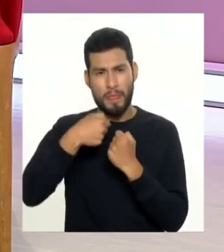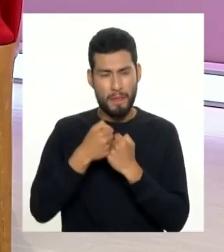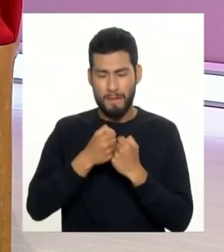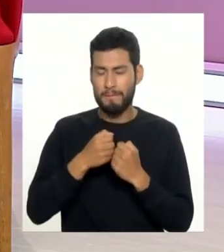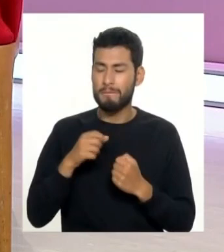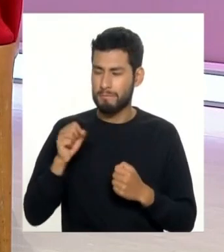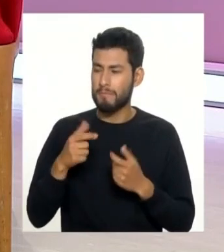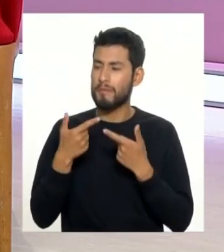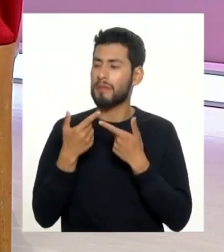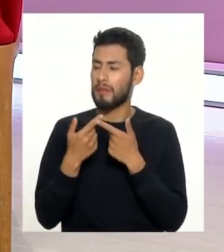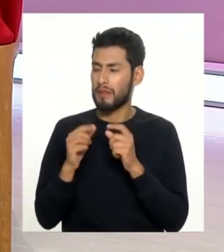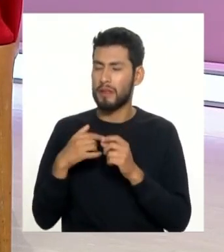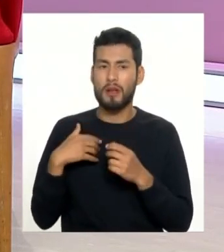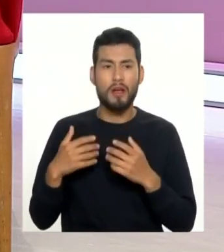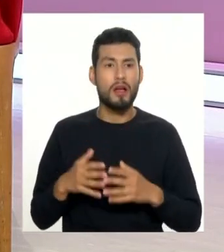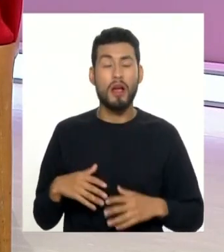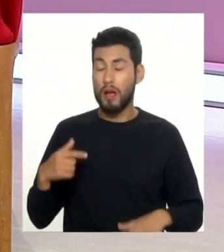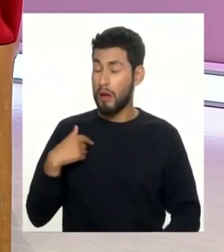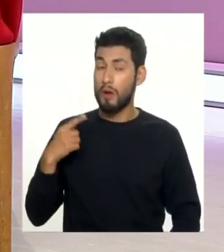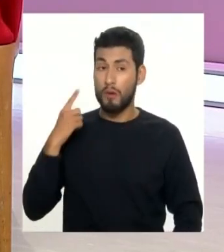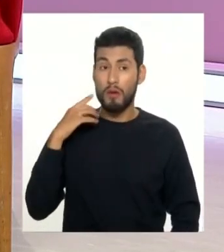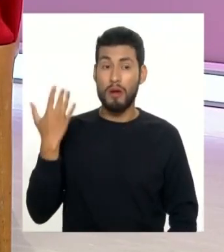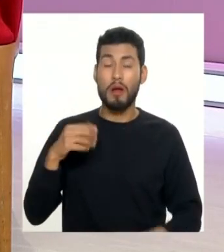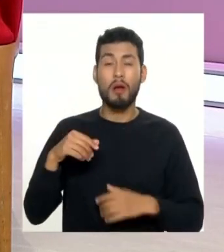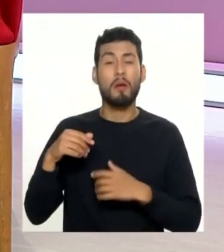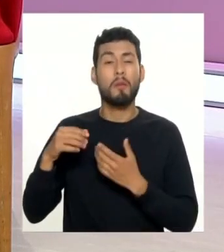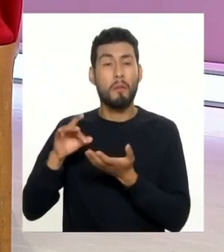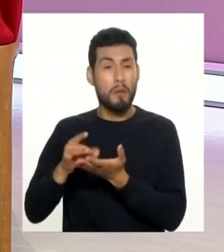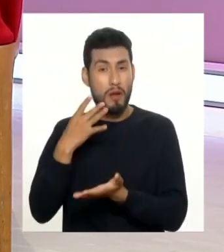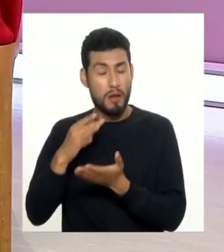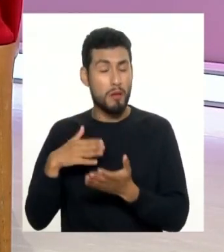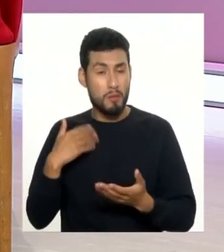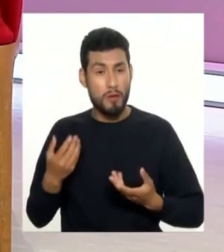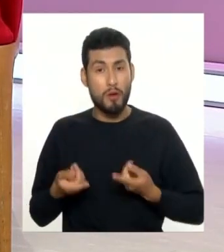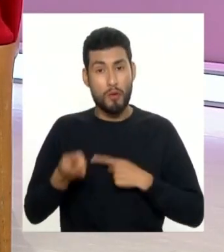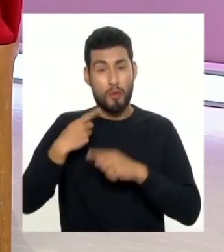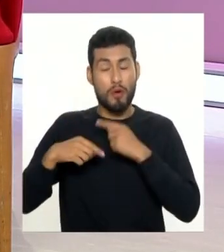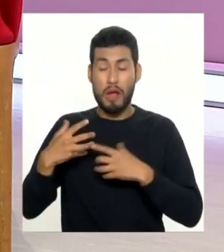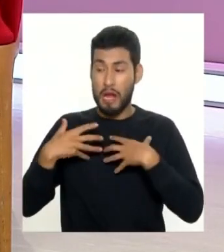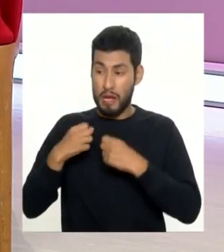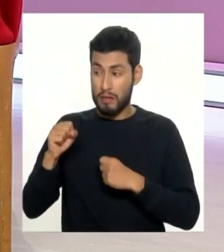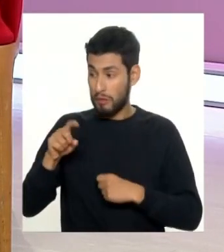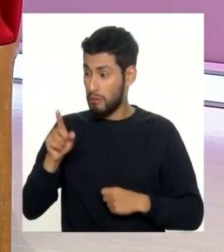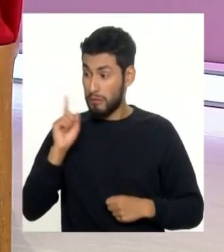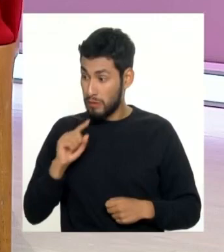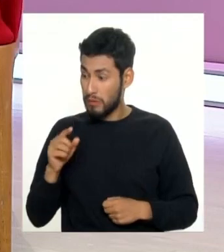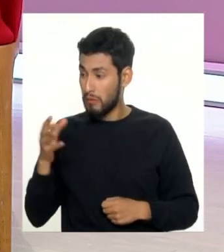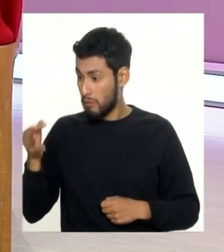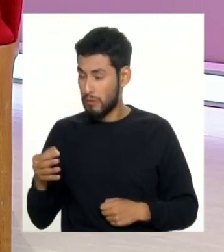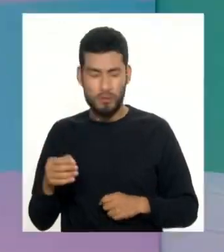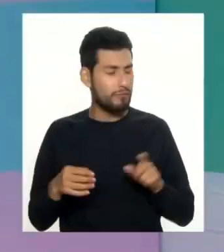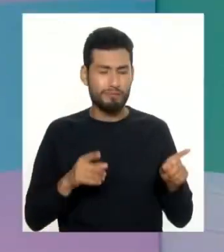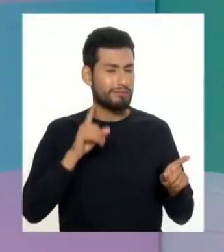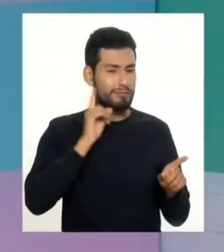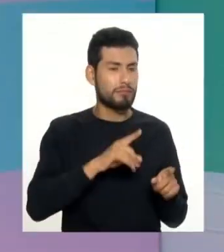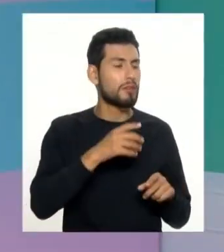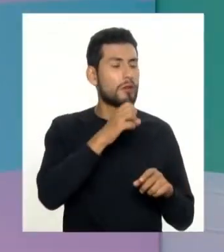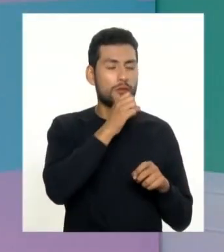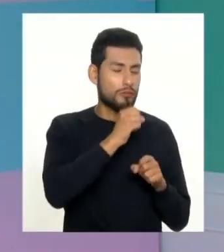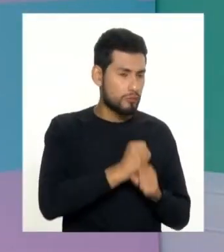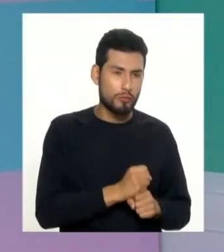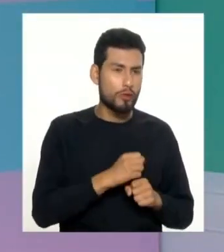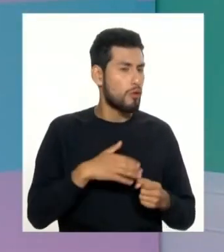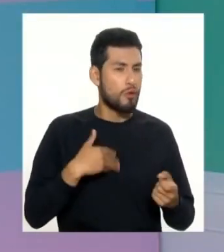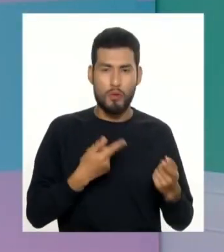Así es, liberamos al nervio. A veces escuchamos que hay medicamentos o alimentación que puede regenerar el disco. ¿Esto es cierto o mentira? Mentira. El disco envejece, no